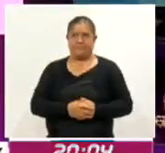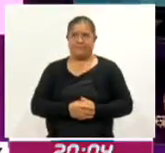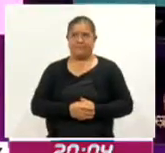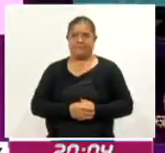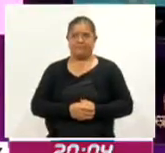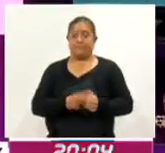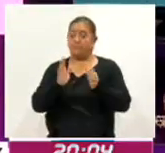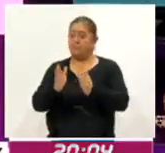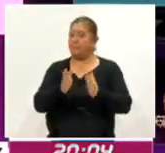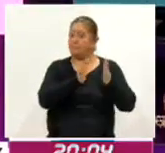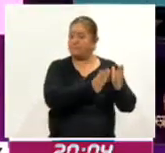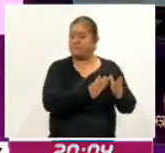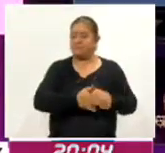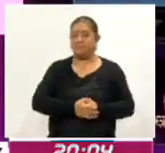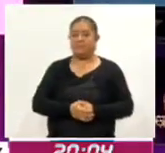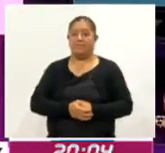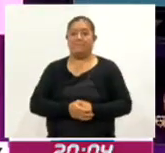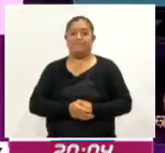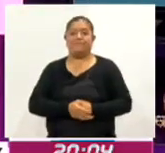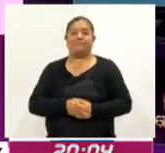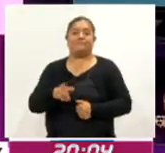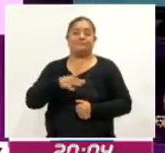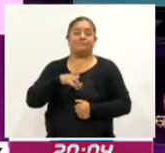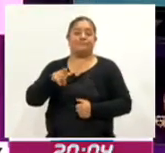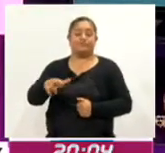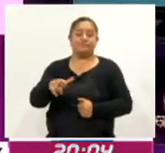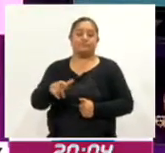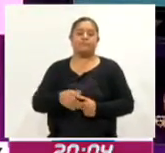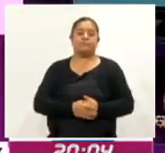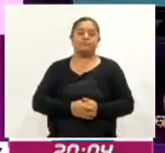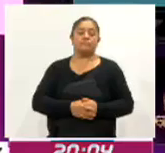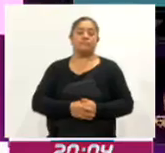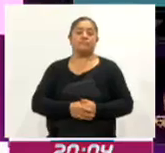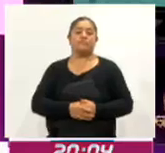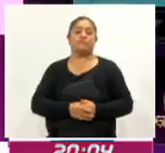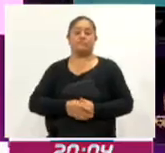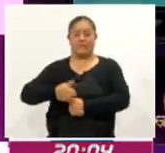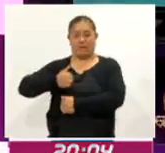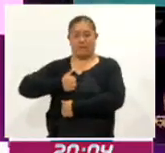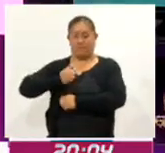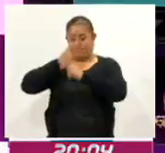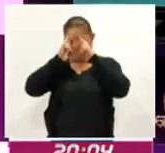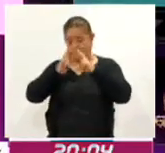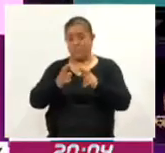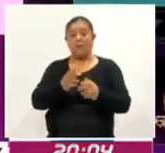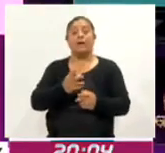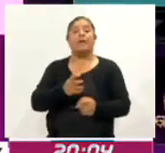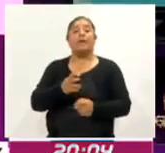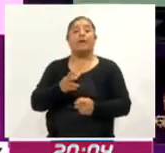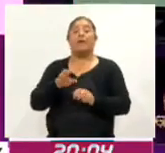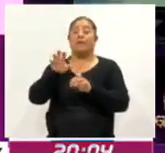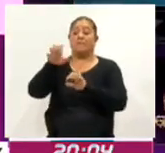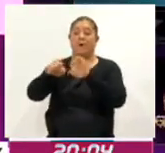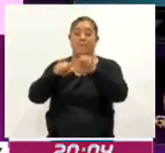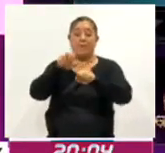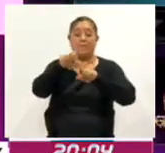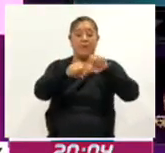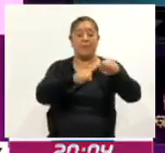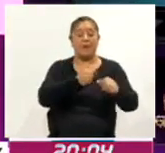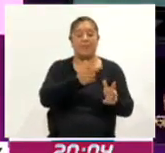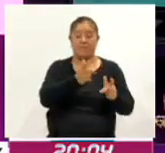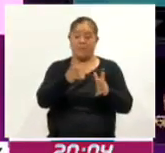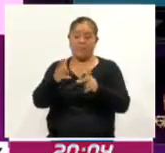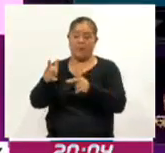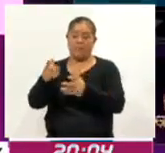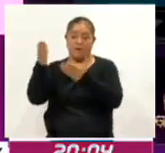Y en otra información, se llevó a cabo la ceremonia de destrucción de armamento decomisado con la presencia de